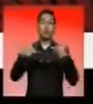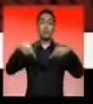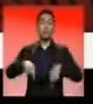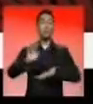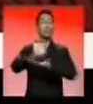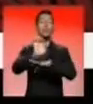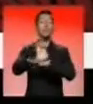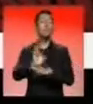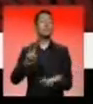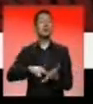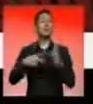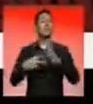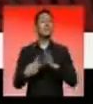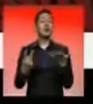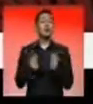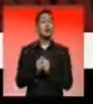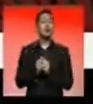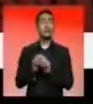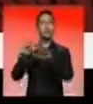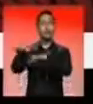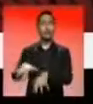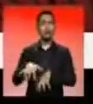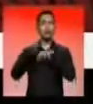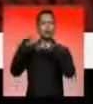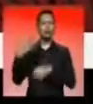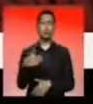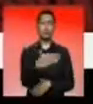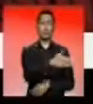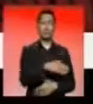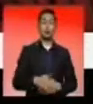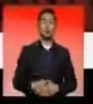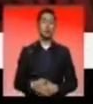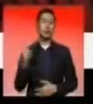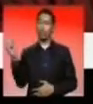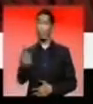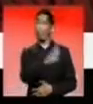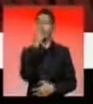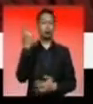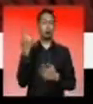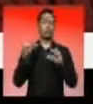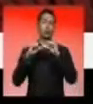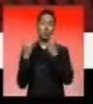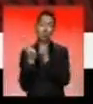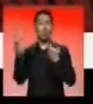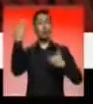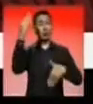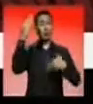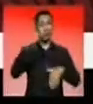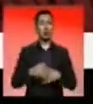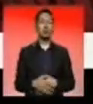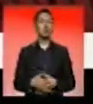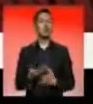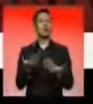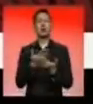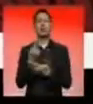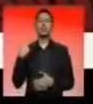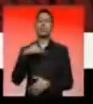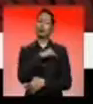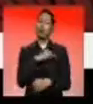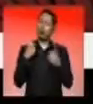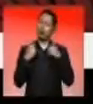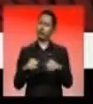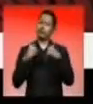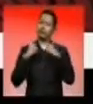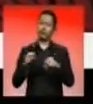país el sector agropecuario. Todos los partidos y movimientos tenemos que hacer gran esfuerzo